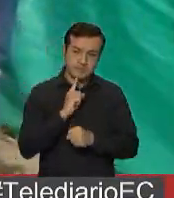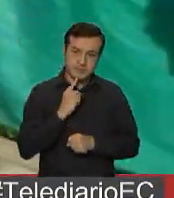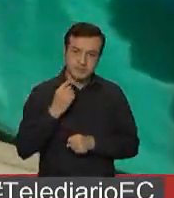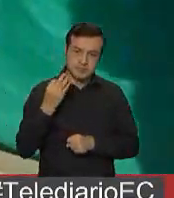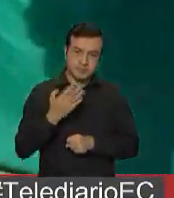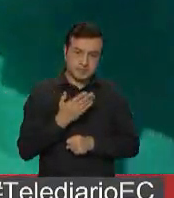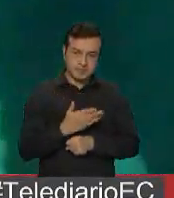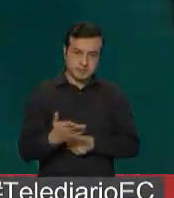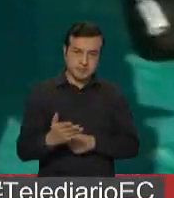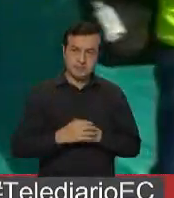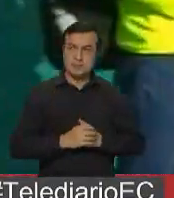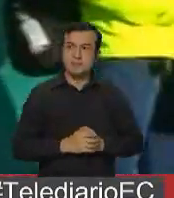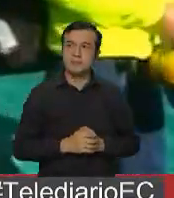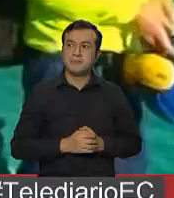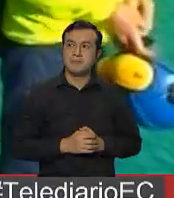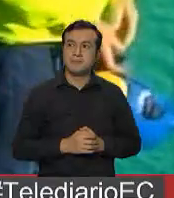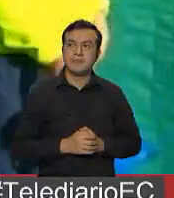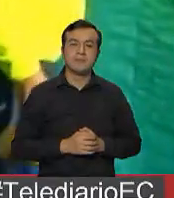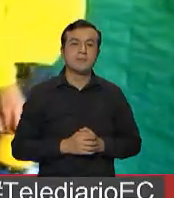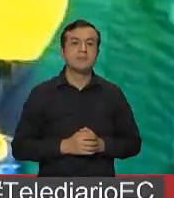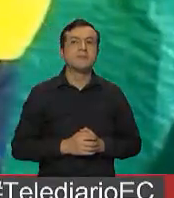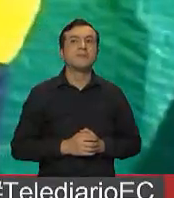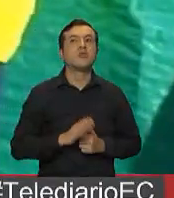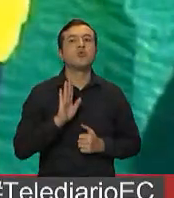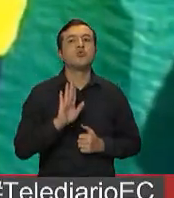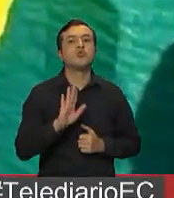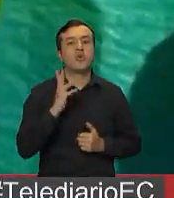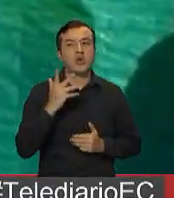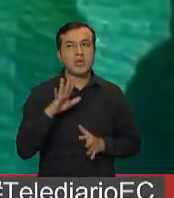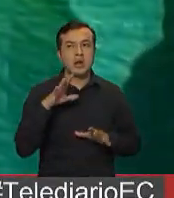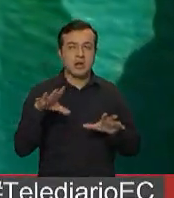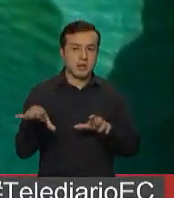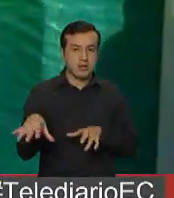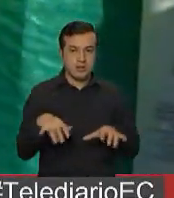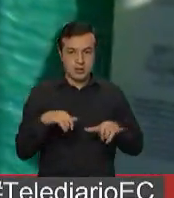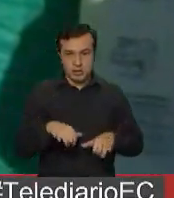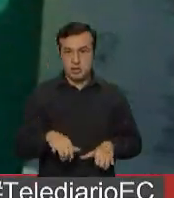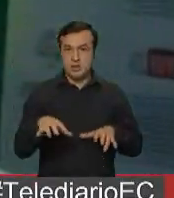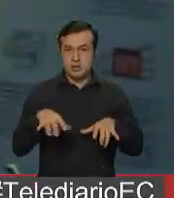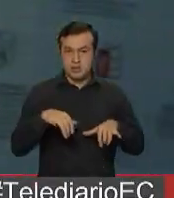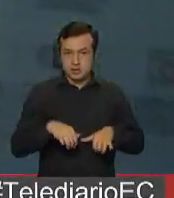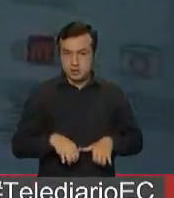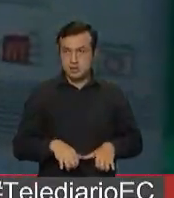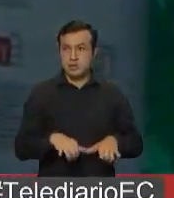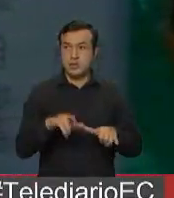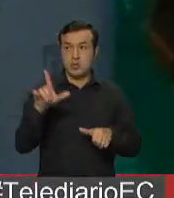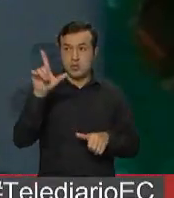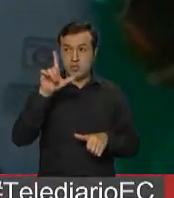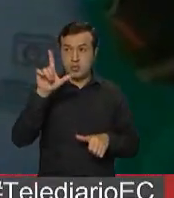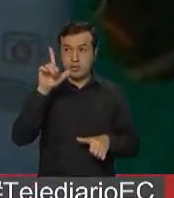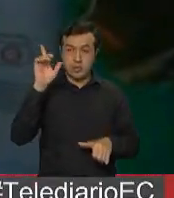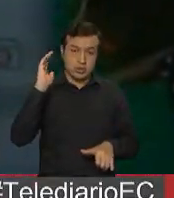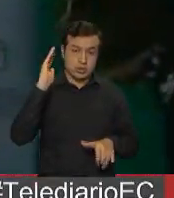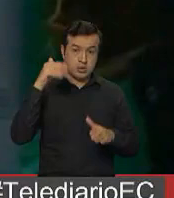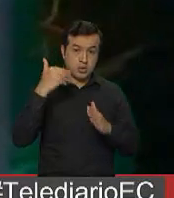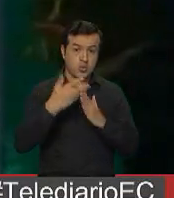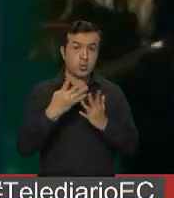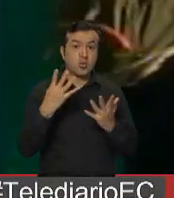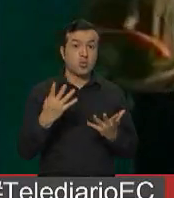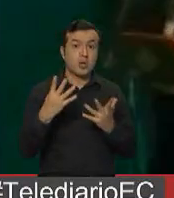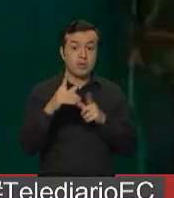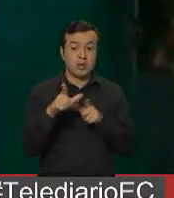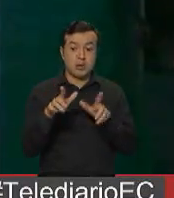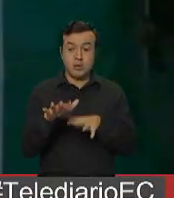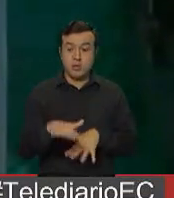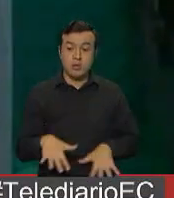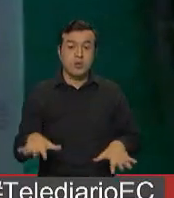muy restrictivos. Ahora, ustedes han reactivado sus actividades desde este lunes ya en 9 puntos habilitados